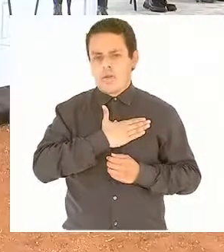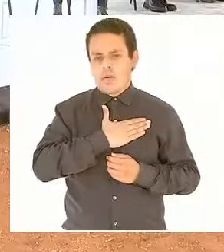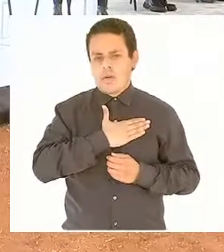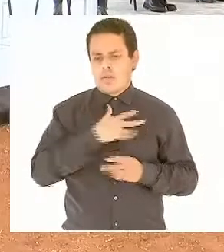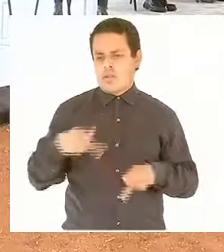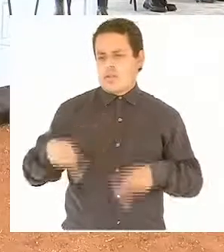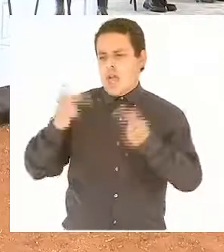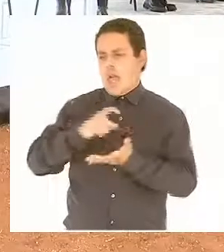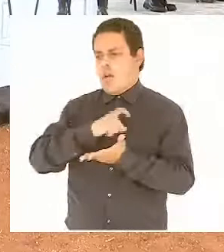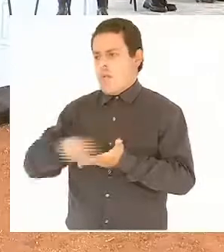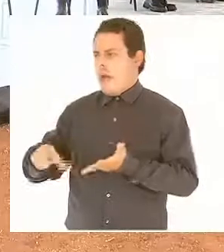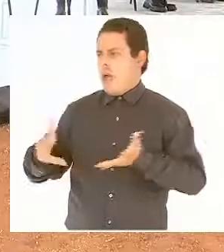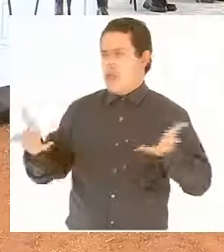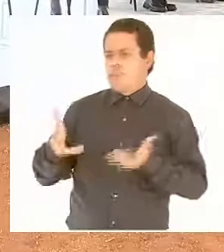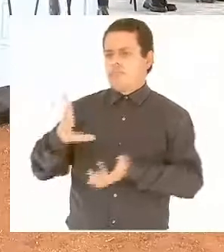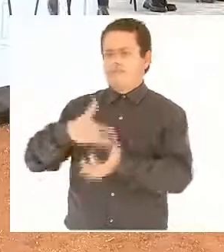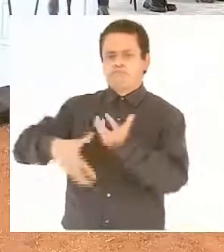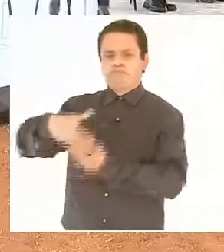la actividad